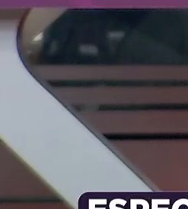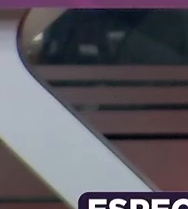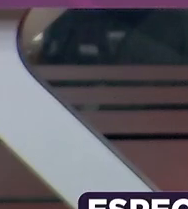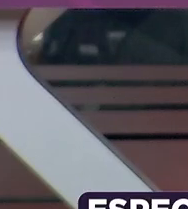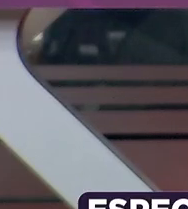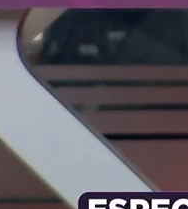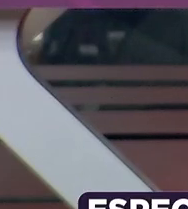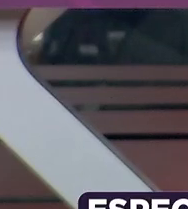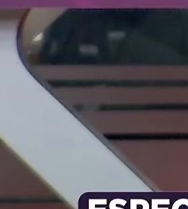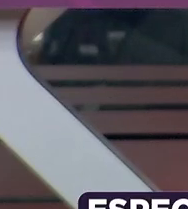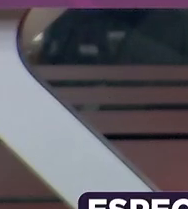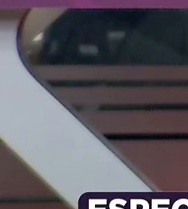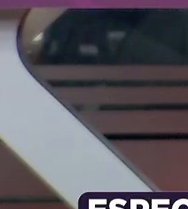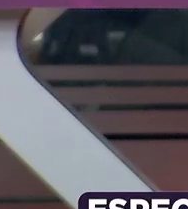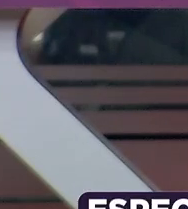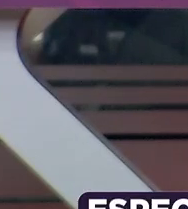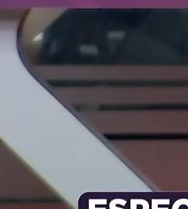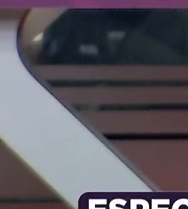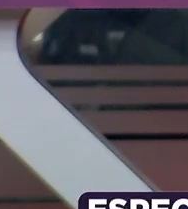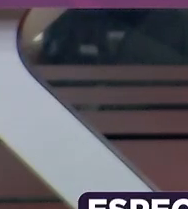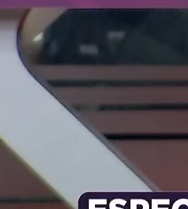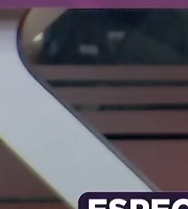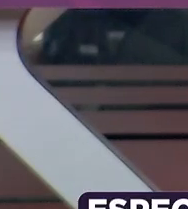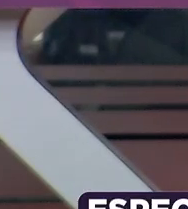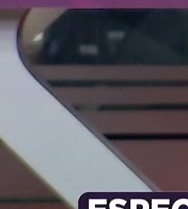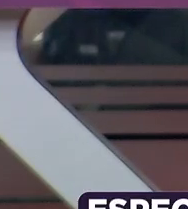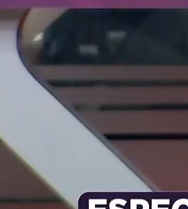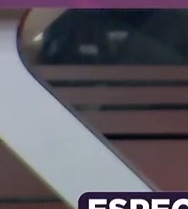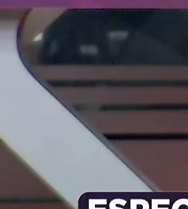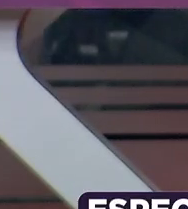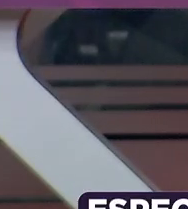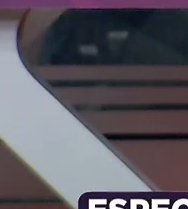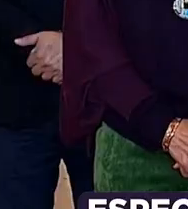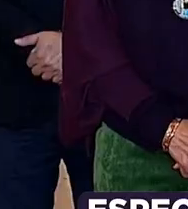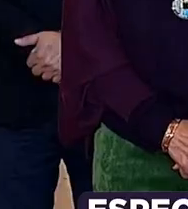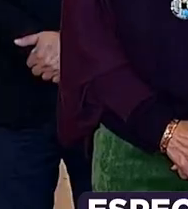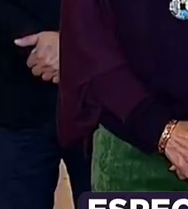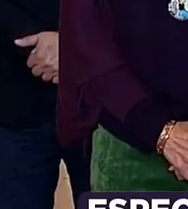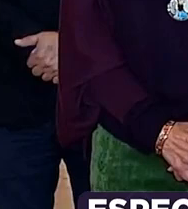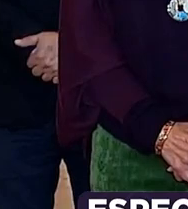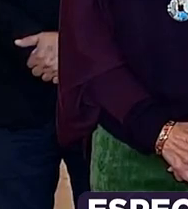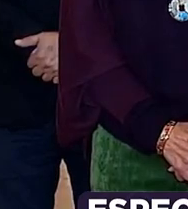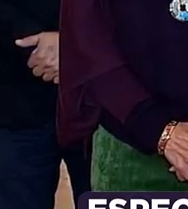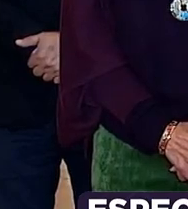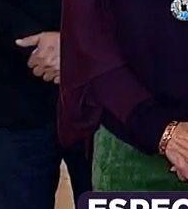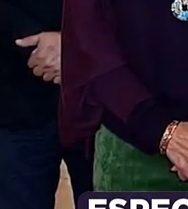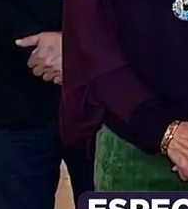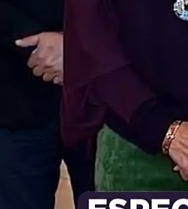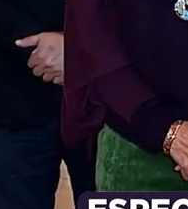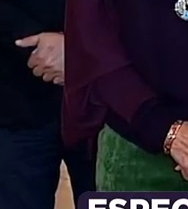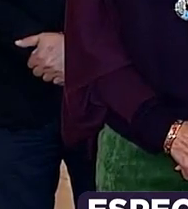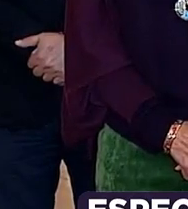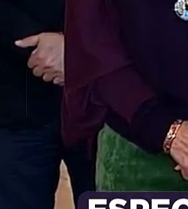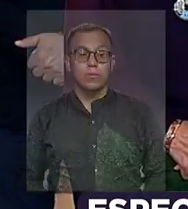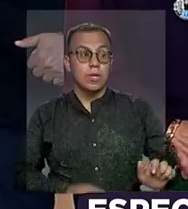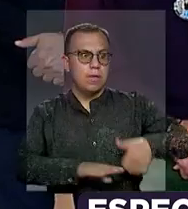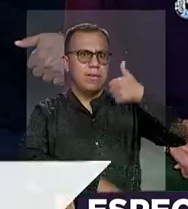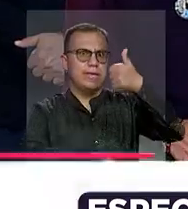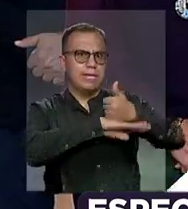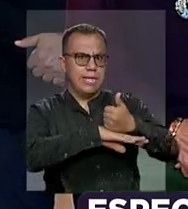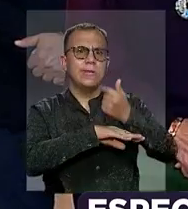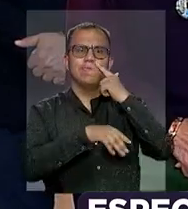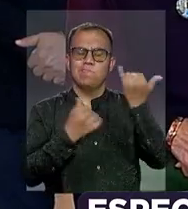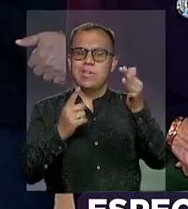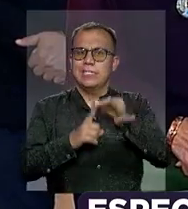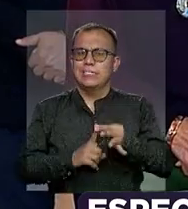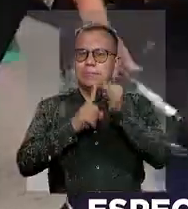sociales con los que se atiende a las personas más vulnerables en la pandemia. El mandatario anunció la creación de una instancia